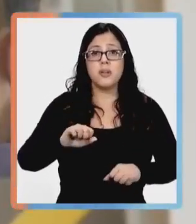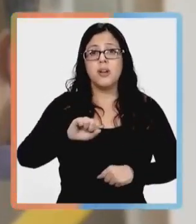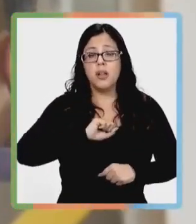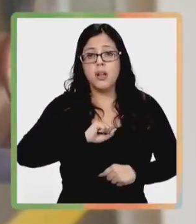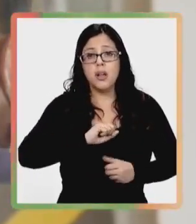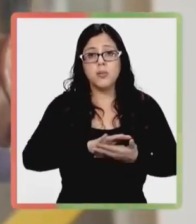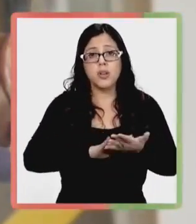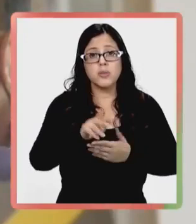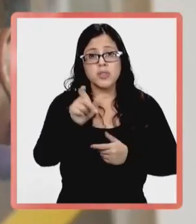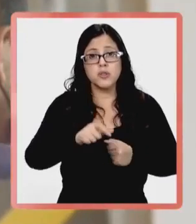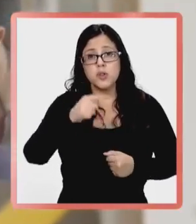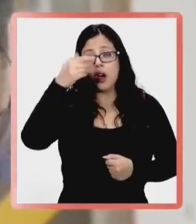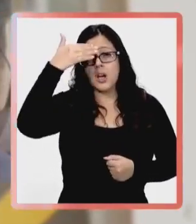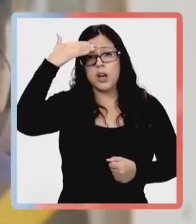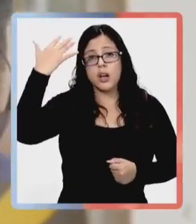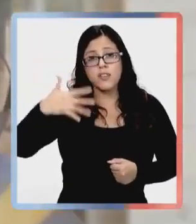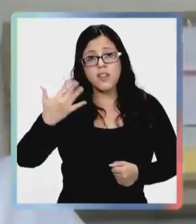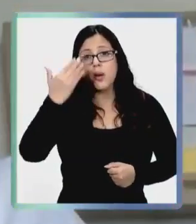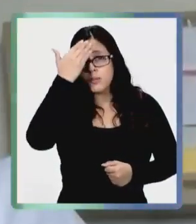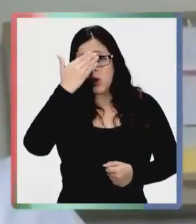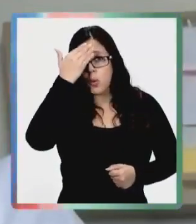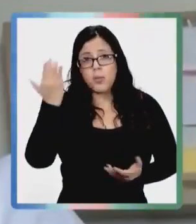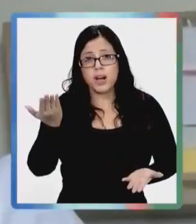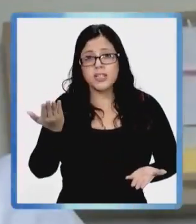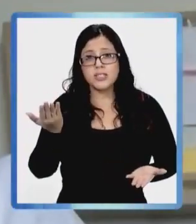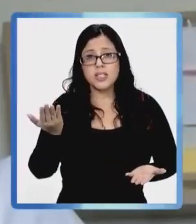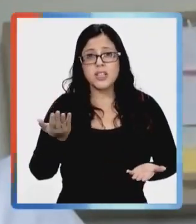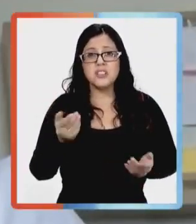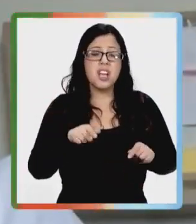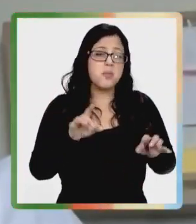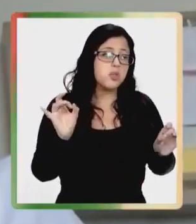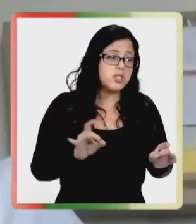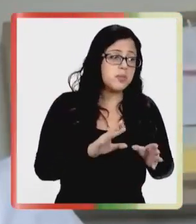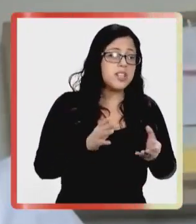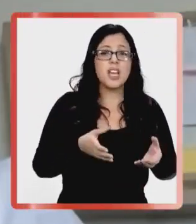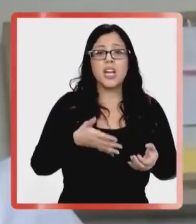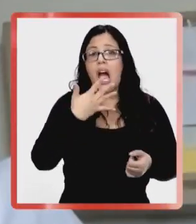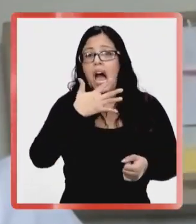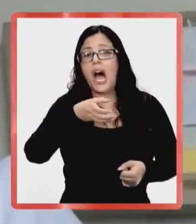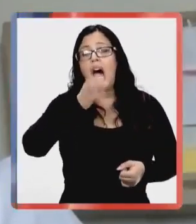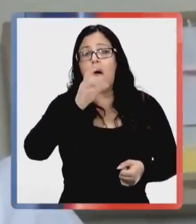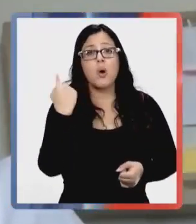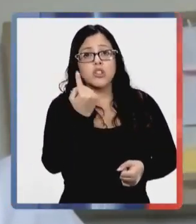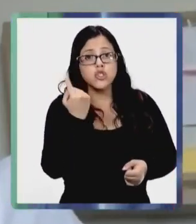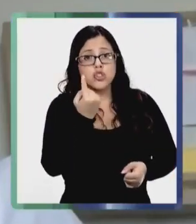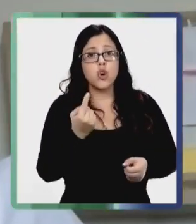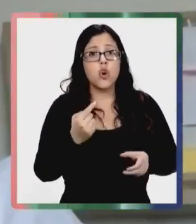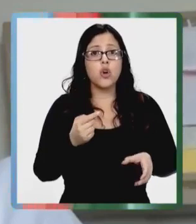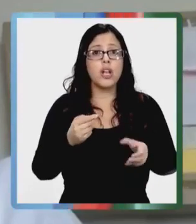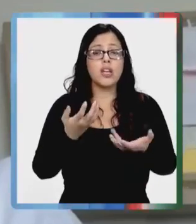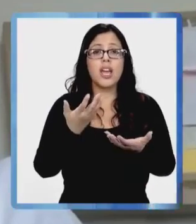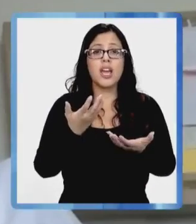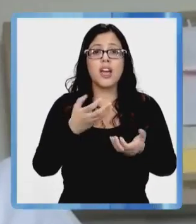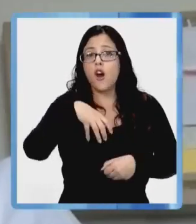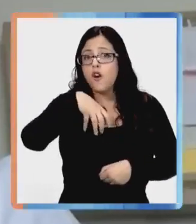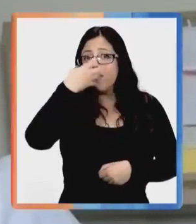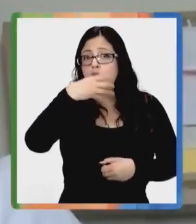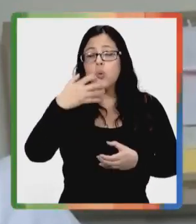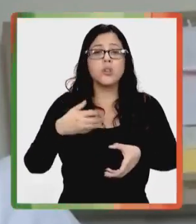tiene fiebre, preocuparse, no sé, que tome un jugo de fruta, que tome agua pura, no tampoco darle todas estas